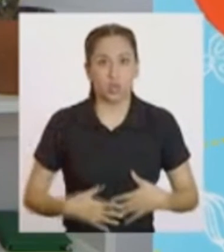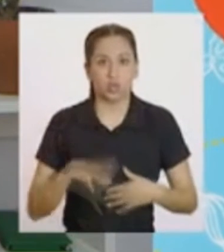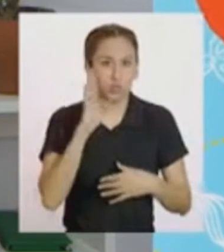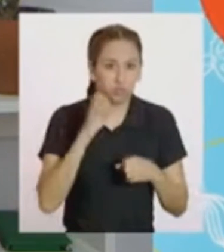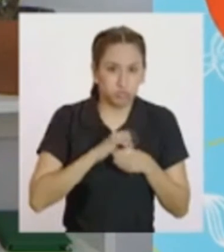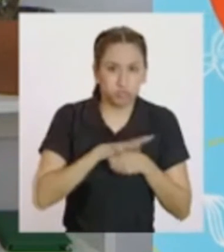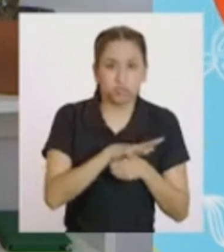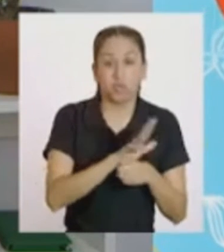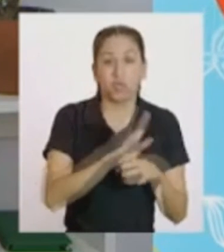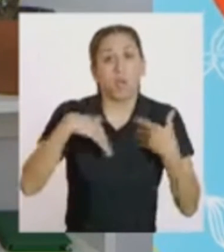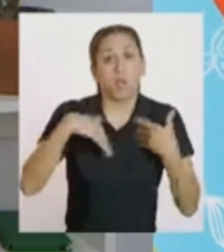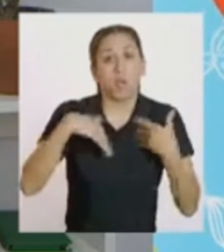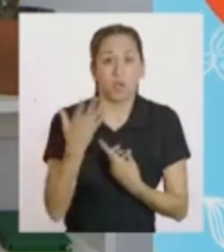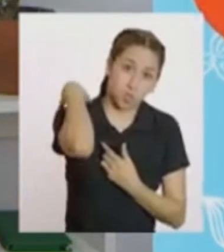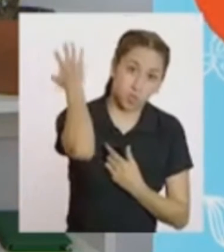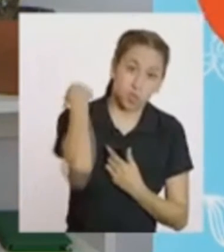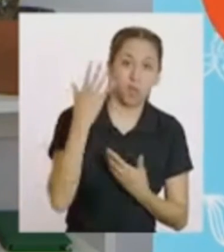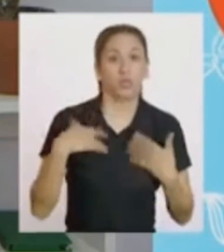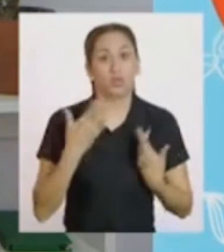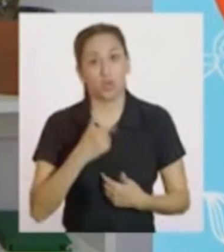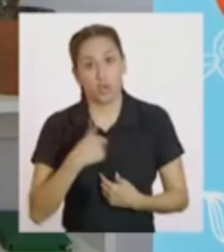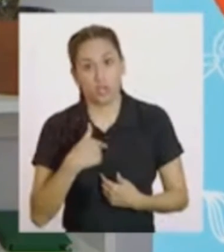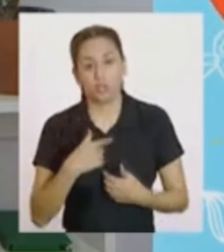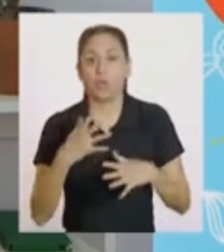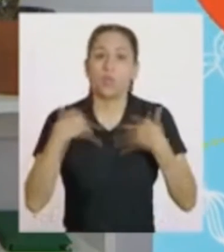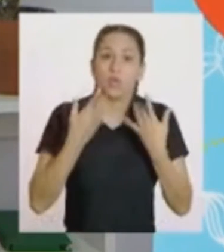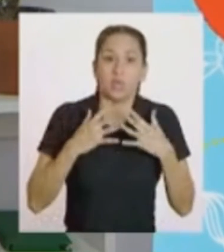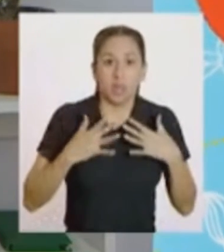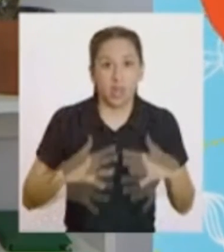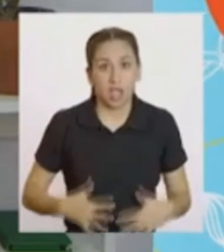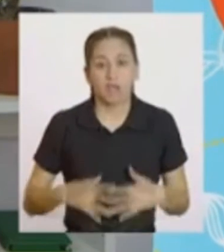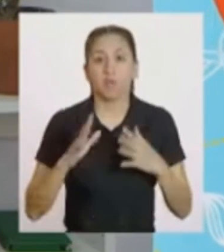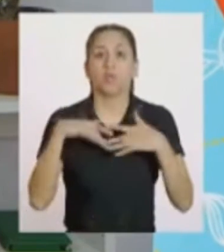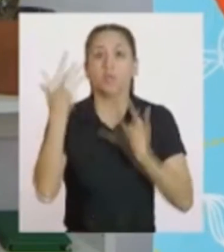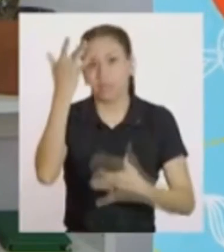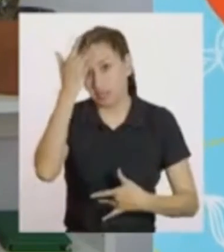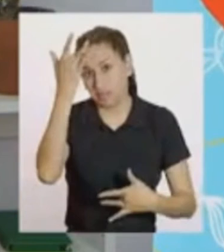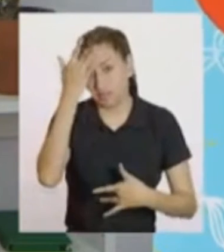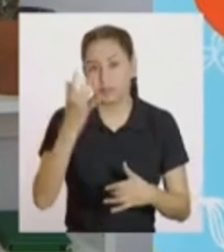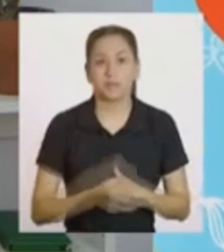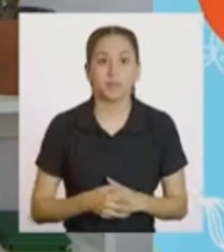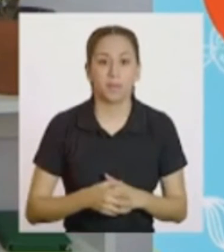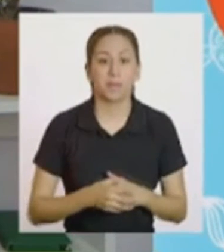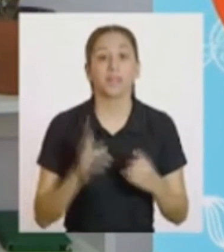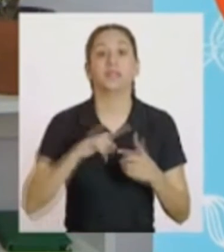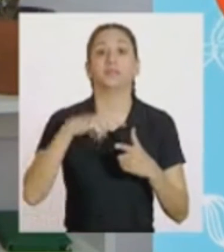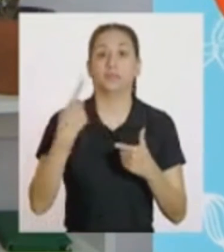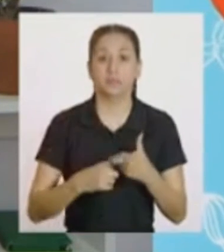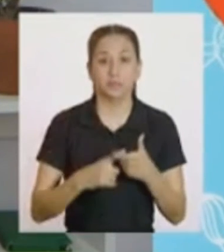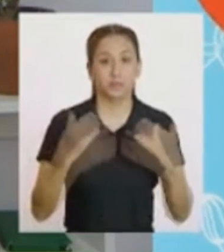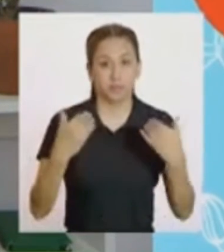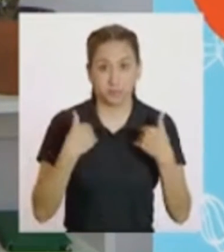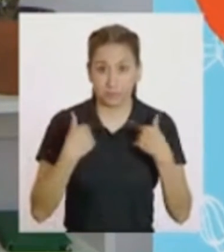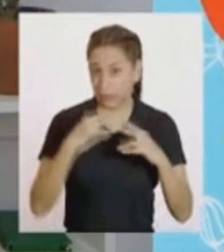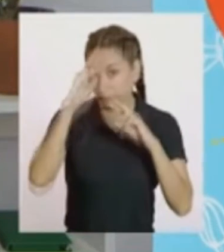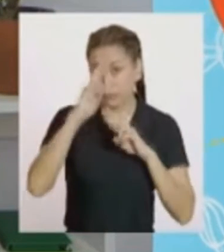infectaste. Puede ser la parte pulmonar, puede ser la parte cardíaca, puede ser el sistema nervioso, puede ser la enfermedad renal. Entonces,